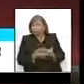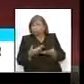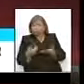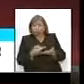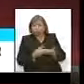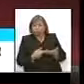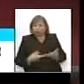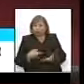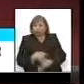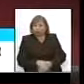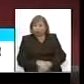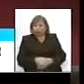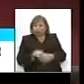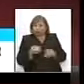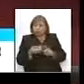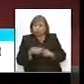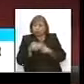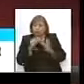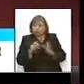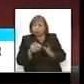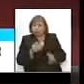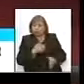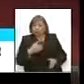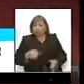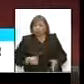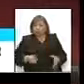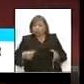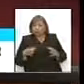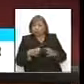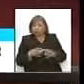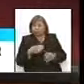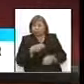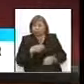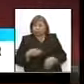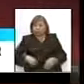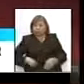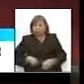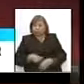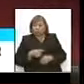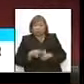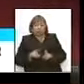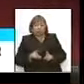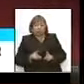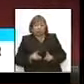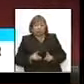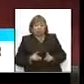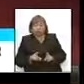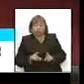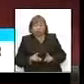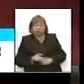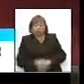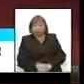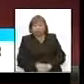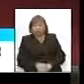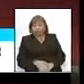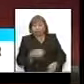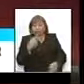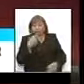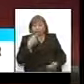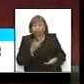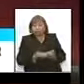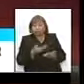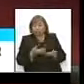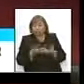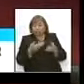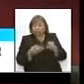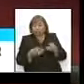rato, y en especial la intervención del presidente del Consejo de Ministros. Pero lo que él ha dicho no se sabe qué